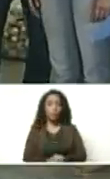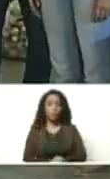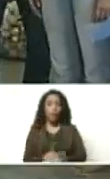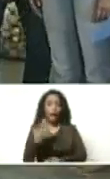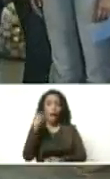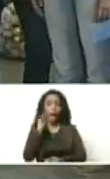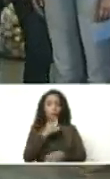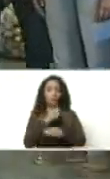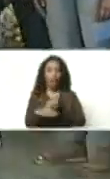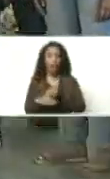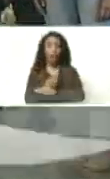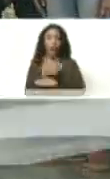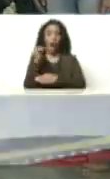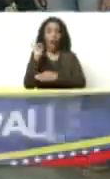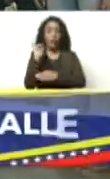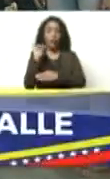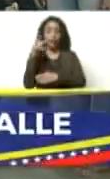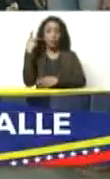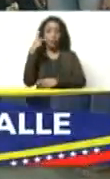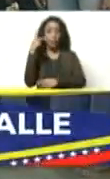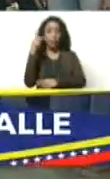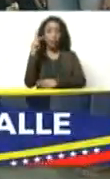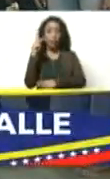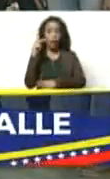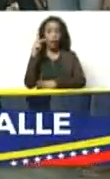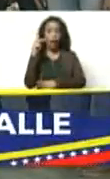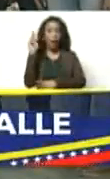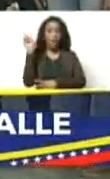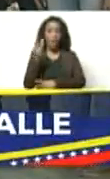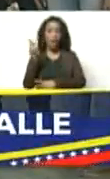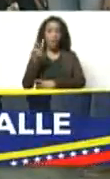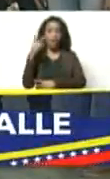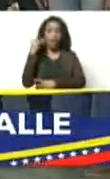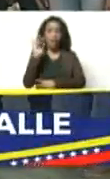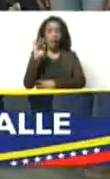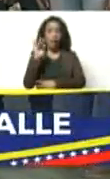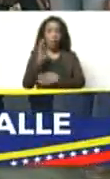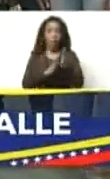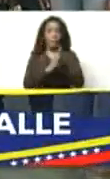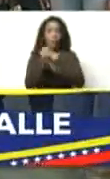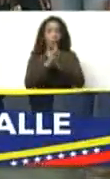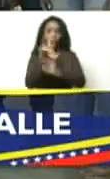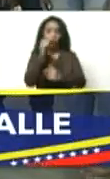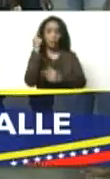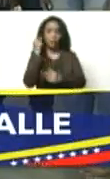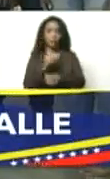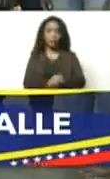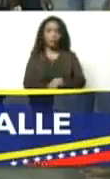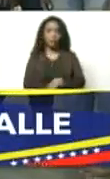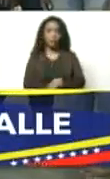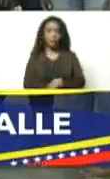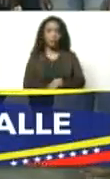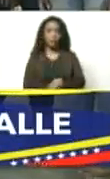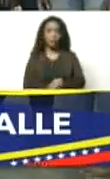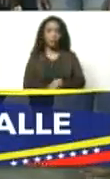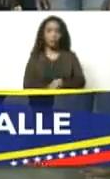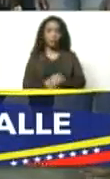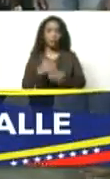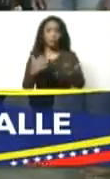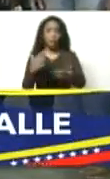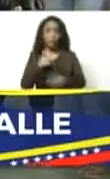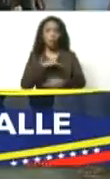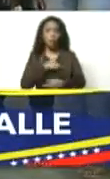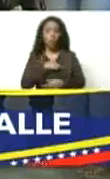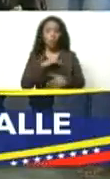van a estar de la parroquia El Valle, y van a estar los emprendedores y emprendedoras. Aquí nosotros,